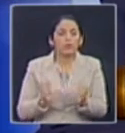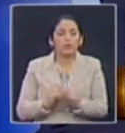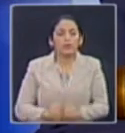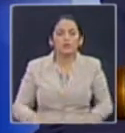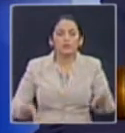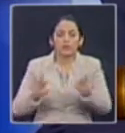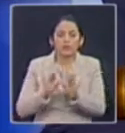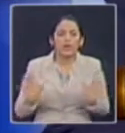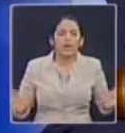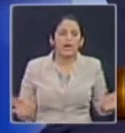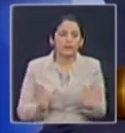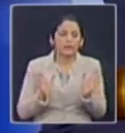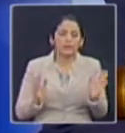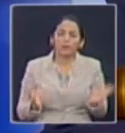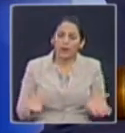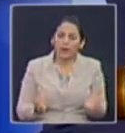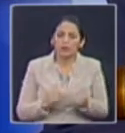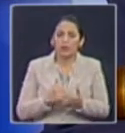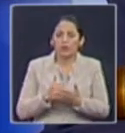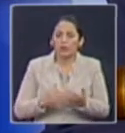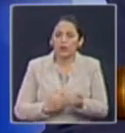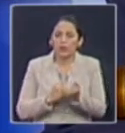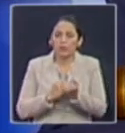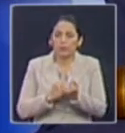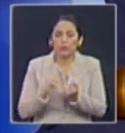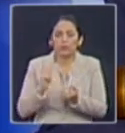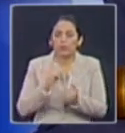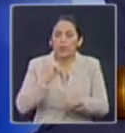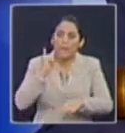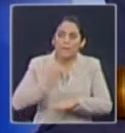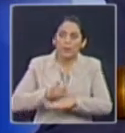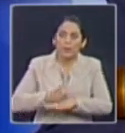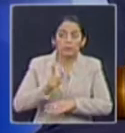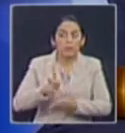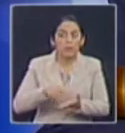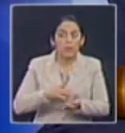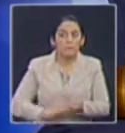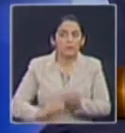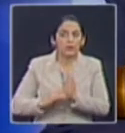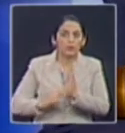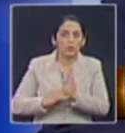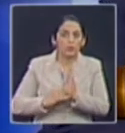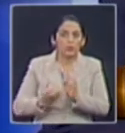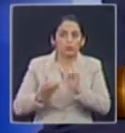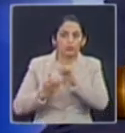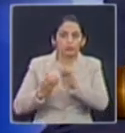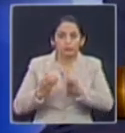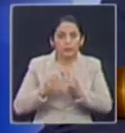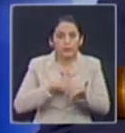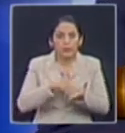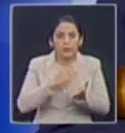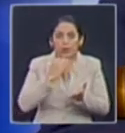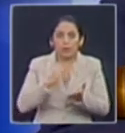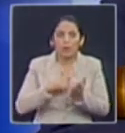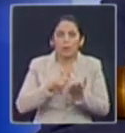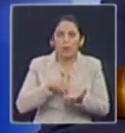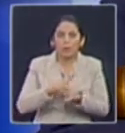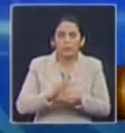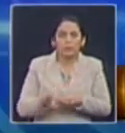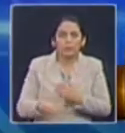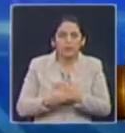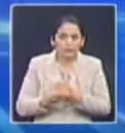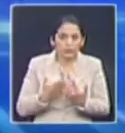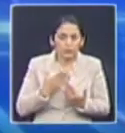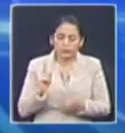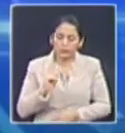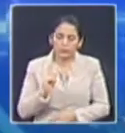con incentivos, más no con medidas coercitivas, como por ejemplo imponer impuestos el momento que se hagan movimientos bancarios. Claro, yo no termino de